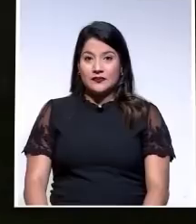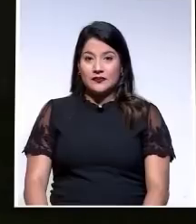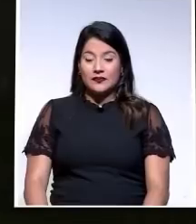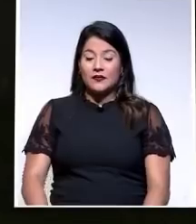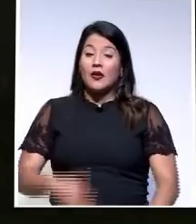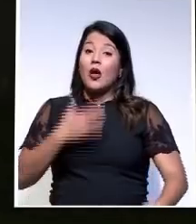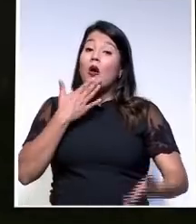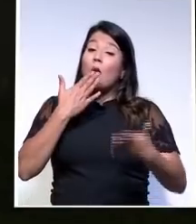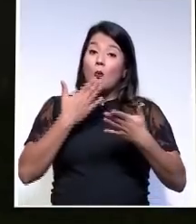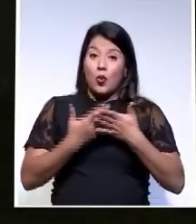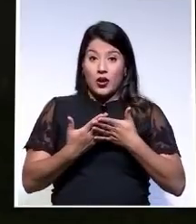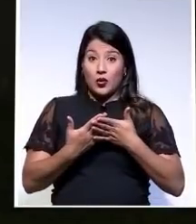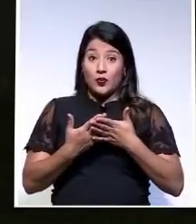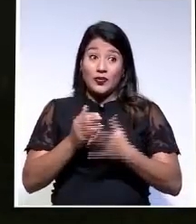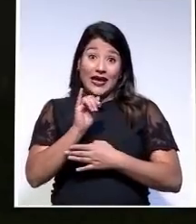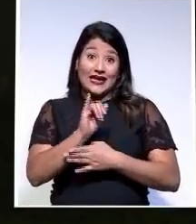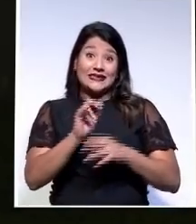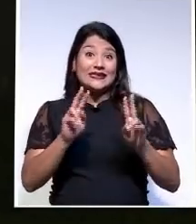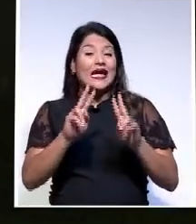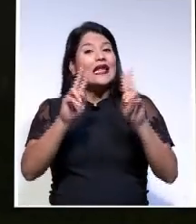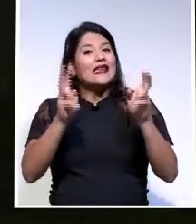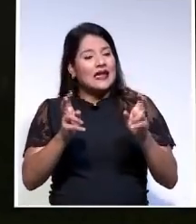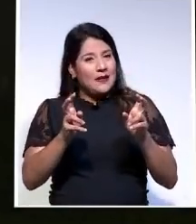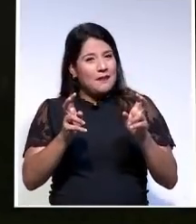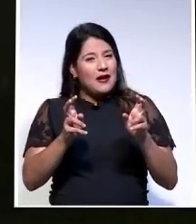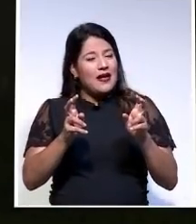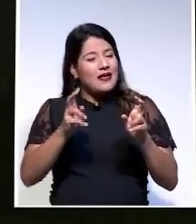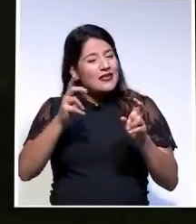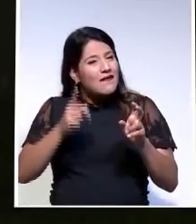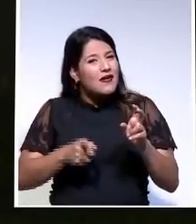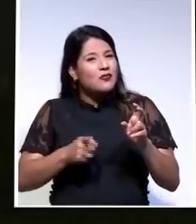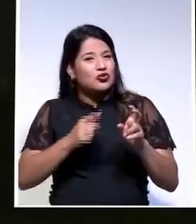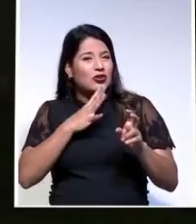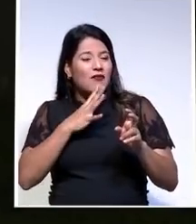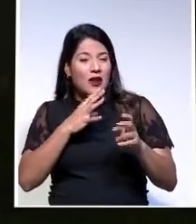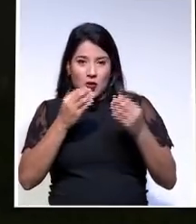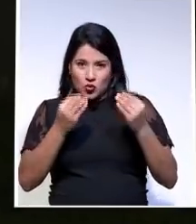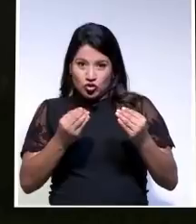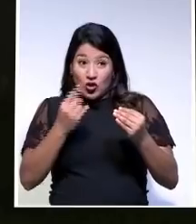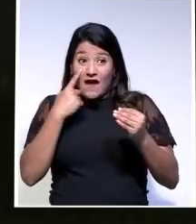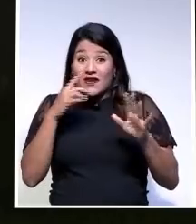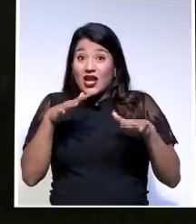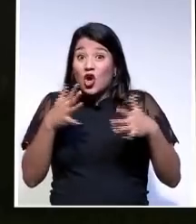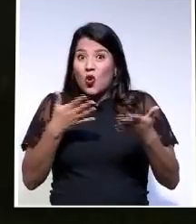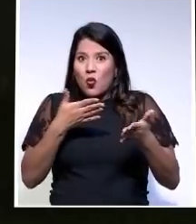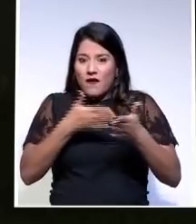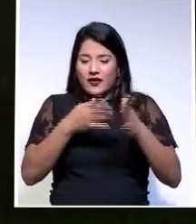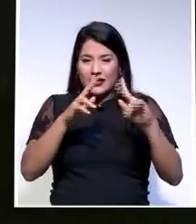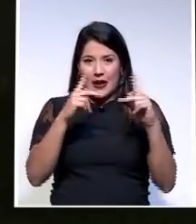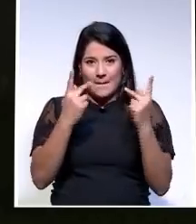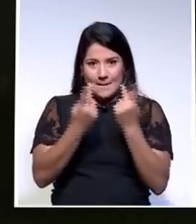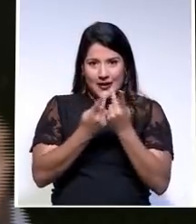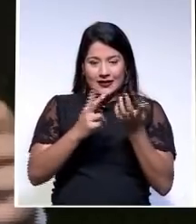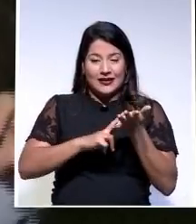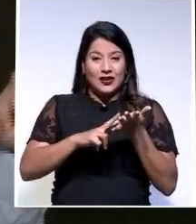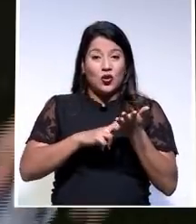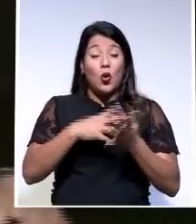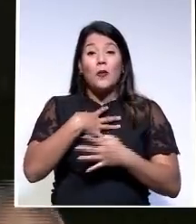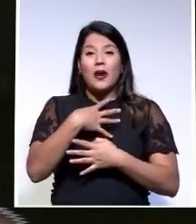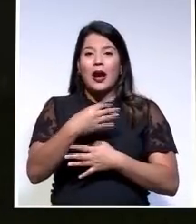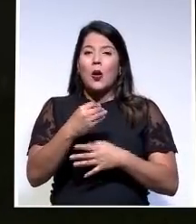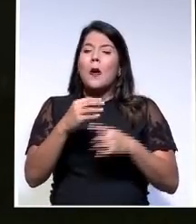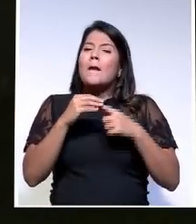Bueno, evidentemente este será un tema que hay muchísimo de qué hablar. Veremos cuál es la afectación y, como lo decían también los analistas, en lo que es sobre